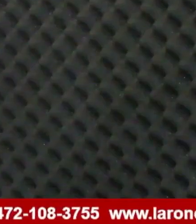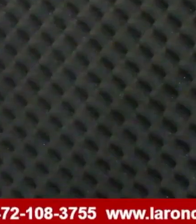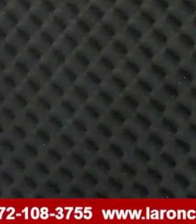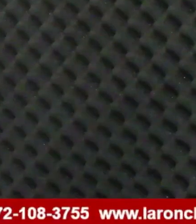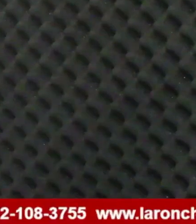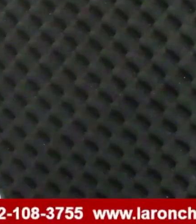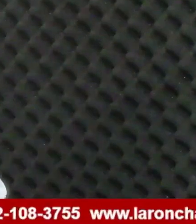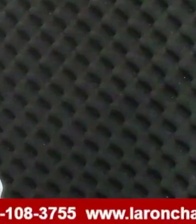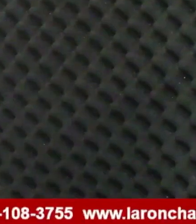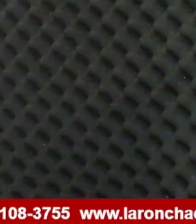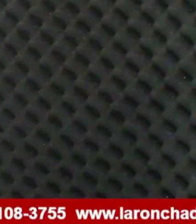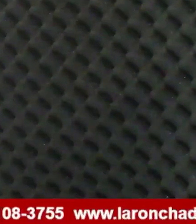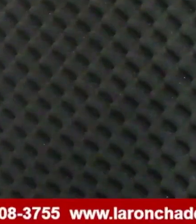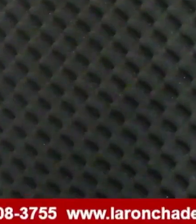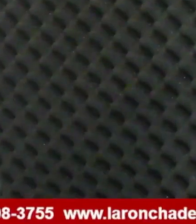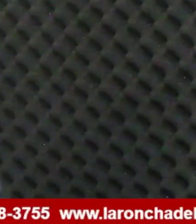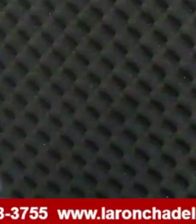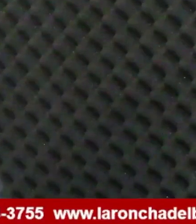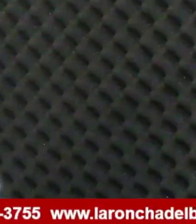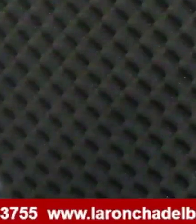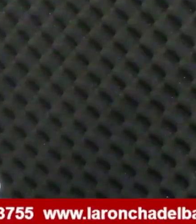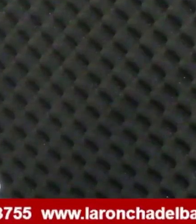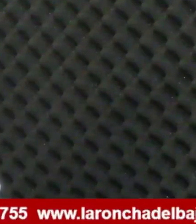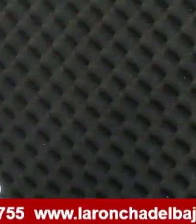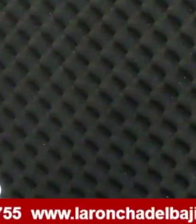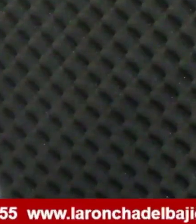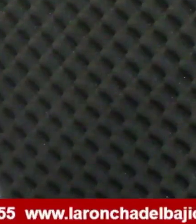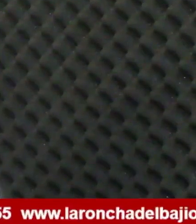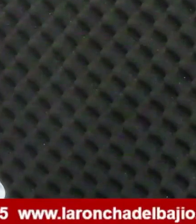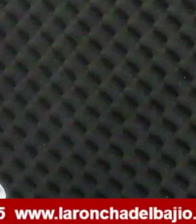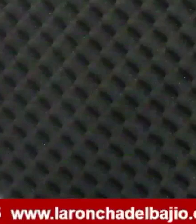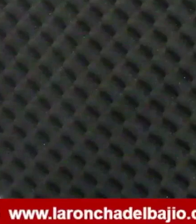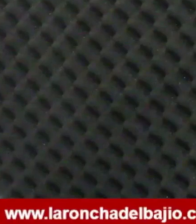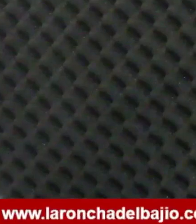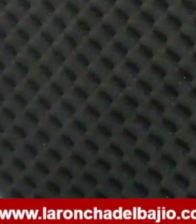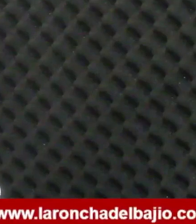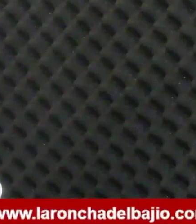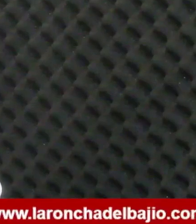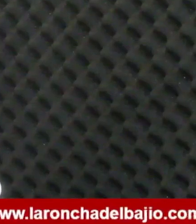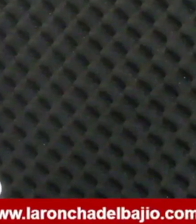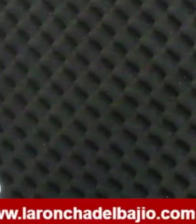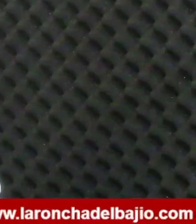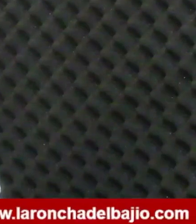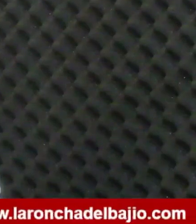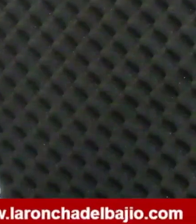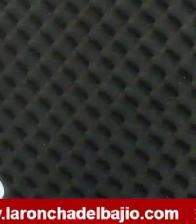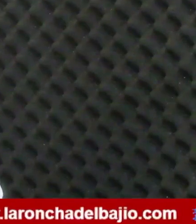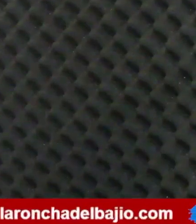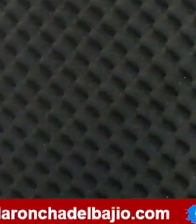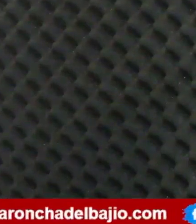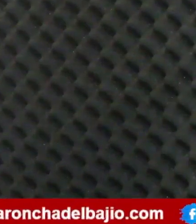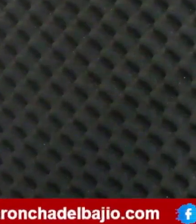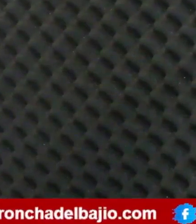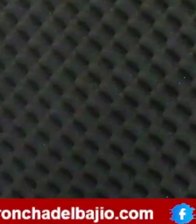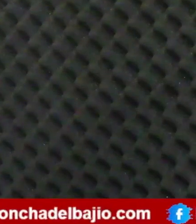Mire ya se lo decía antes de ir al corte integrantes del Consejo general del instituto electoral del Estado de Guanajuato en sesión extraordinaria aprobaron